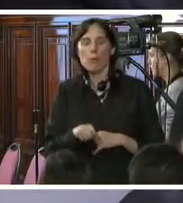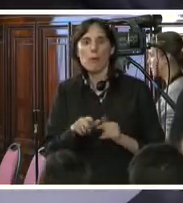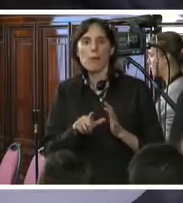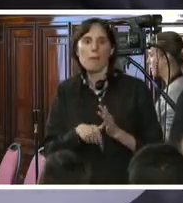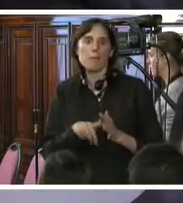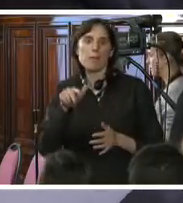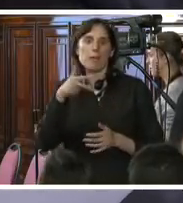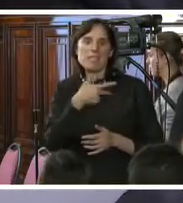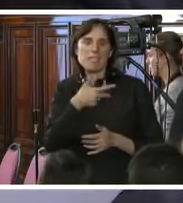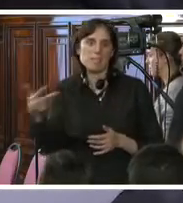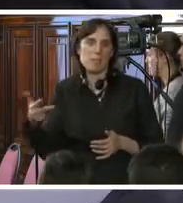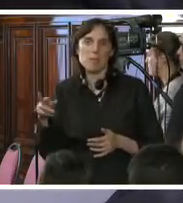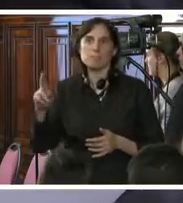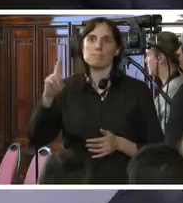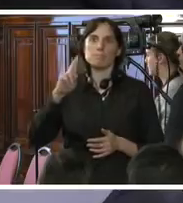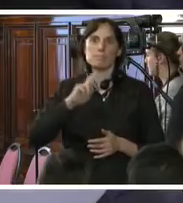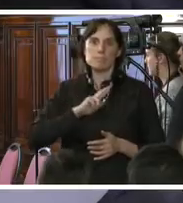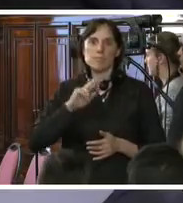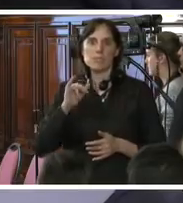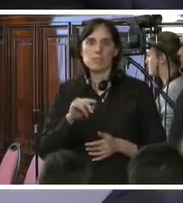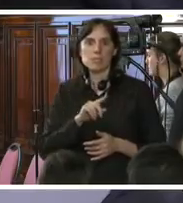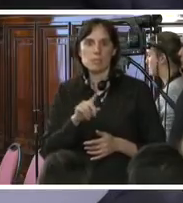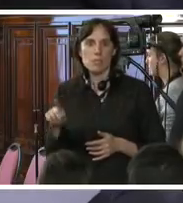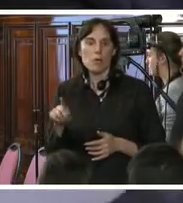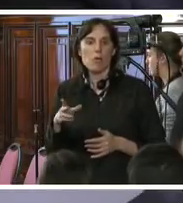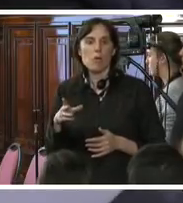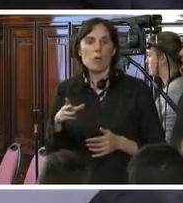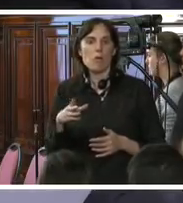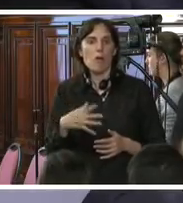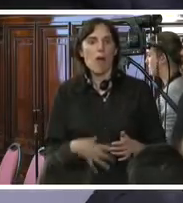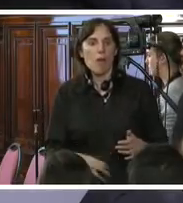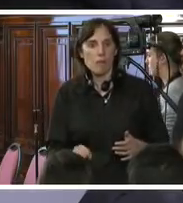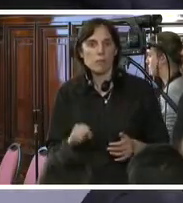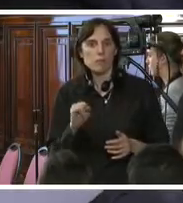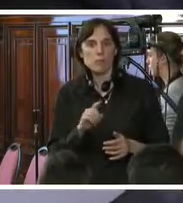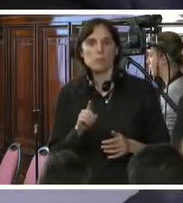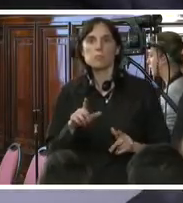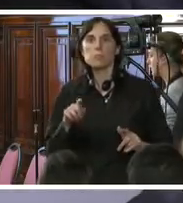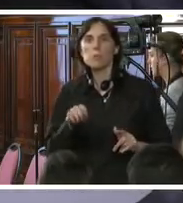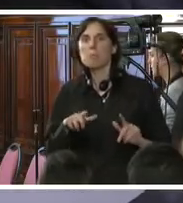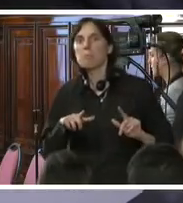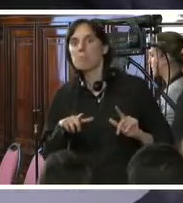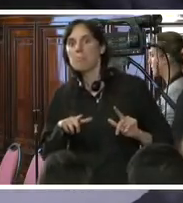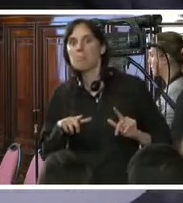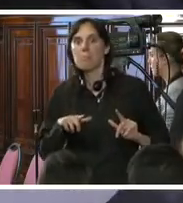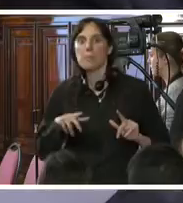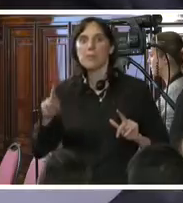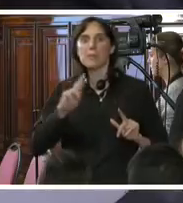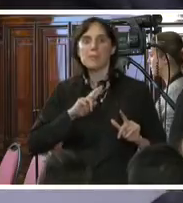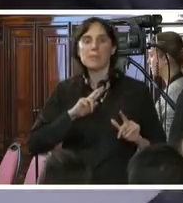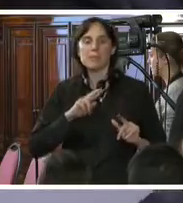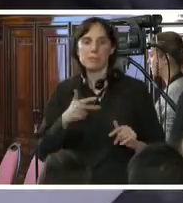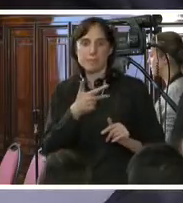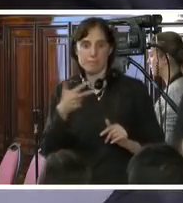hasta 3 semanas en responder una denuncia de negación de acceso a la interrupción del embarazo. Esto es considerablemente